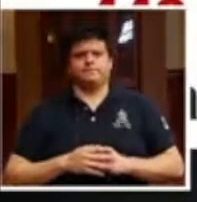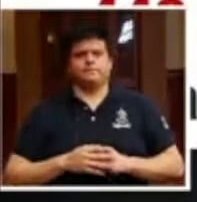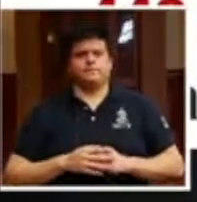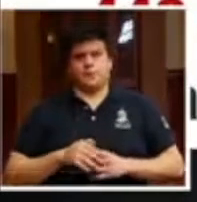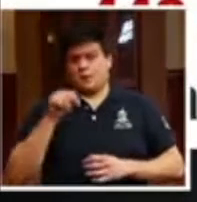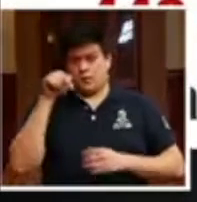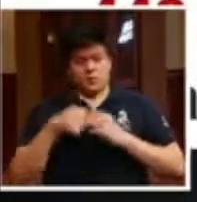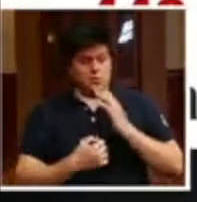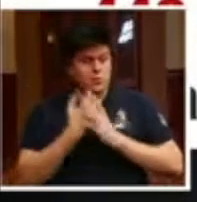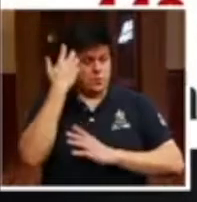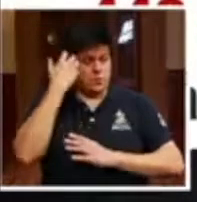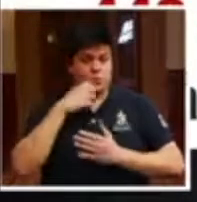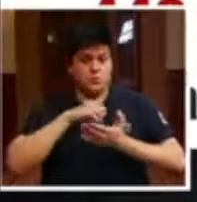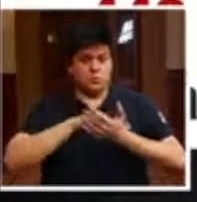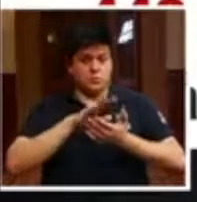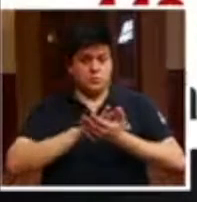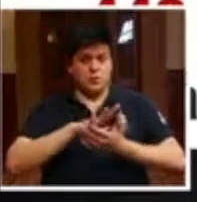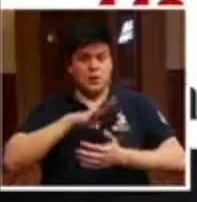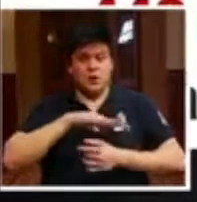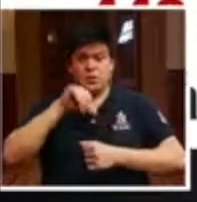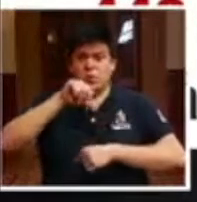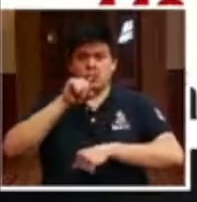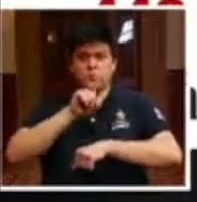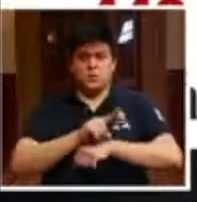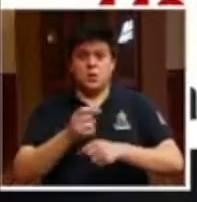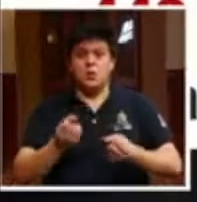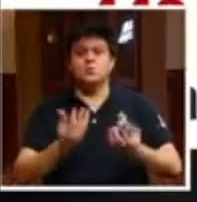En Nuevo León se reportan al día de hoy